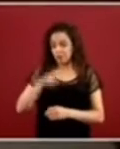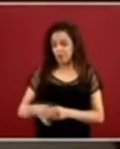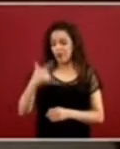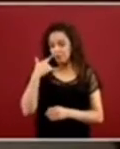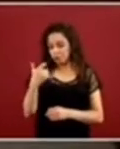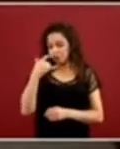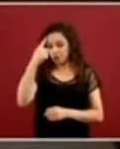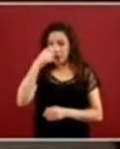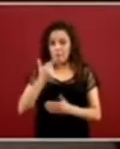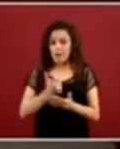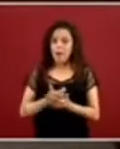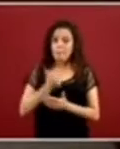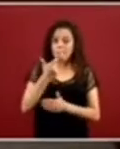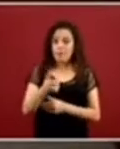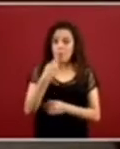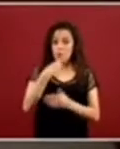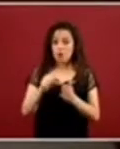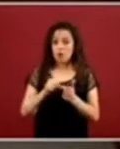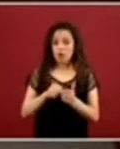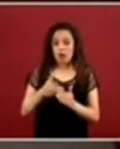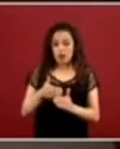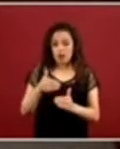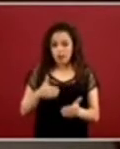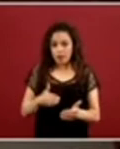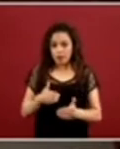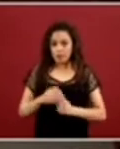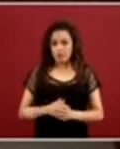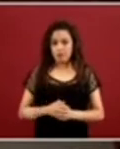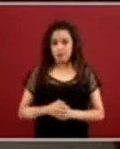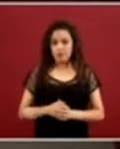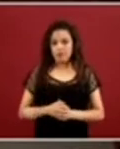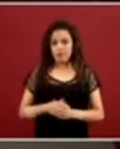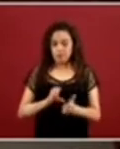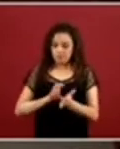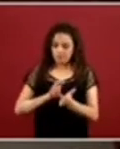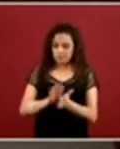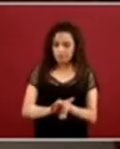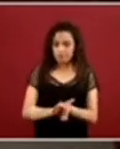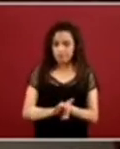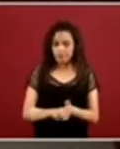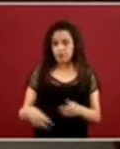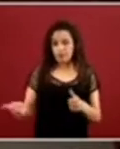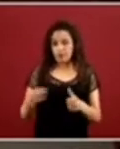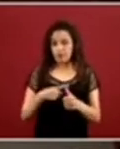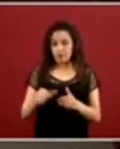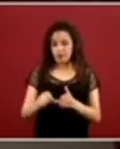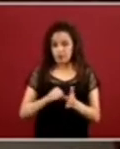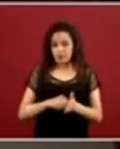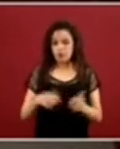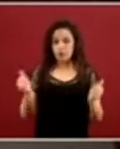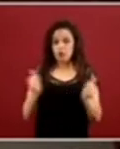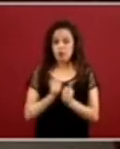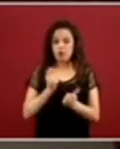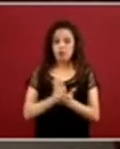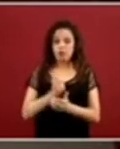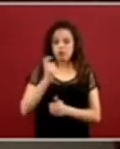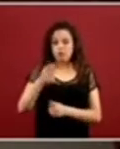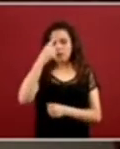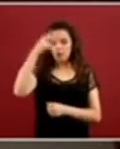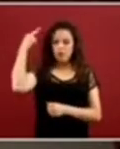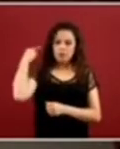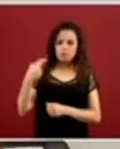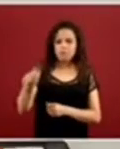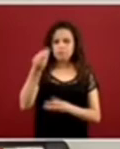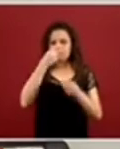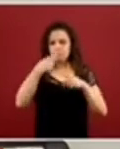se pague por adelantado el primer mes, un pago de viáticos, que si bien hay algunos que ya